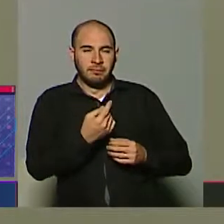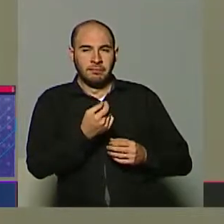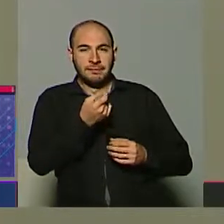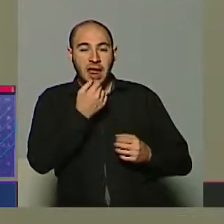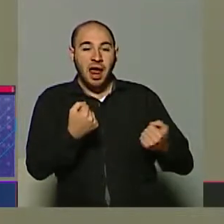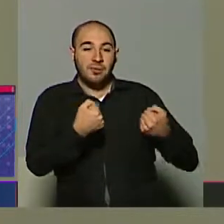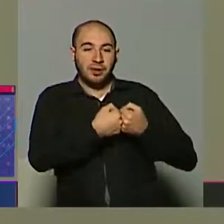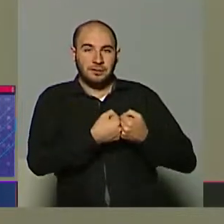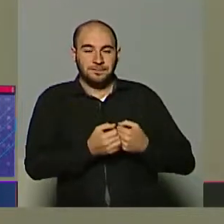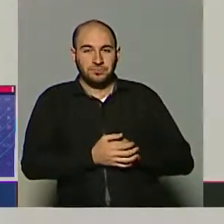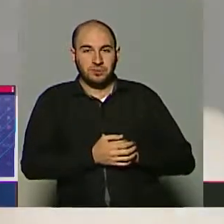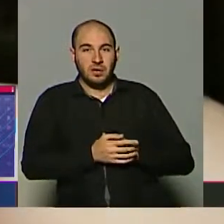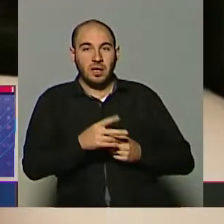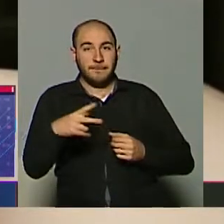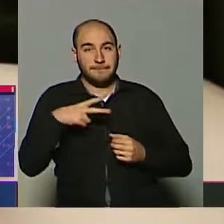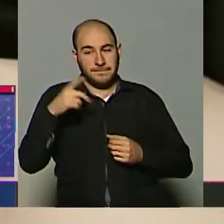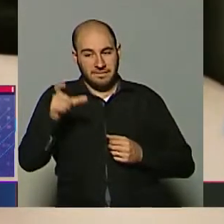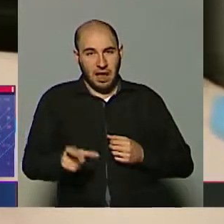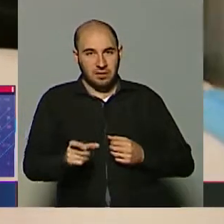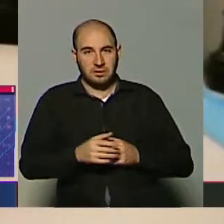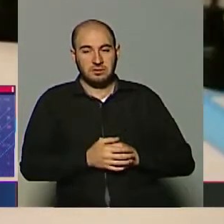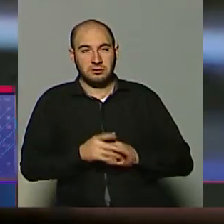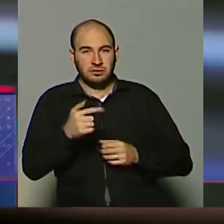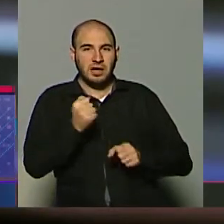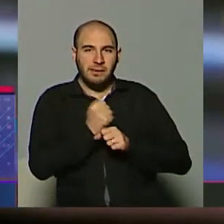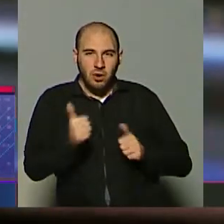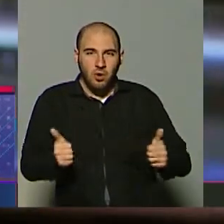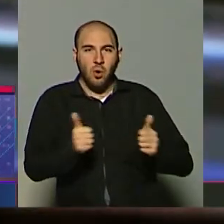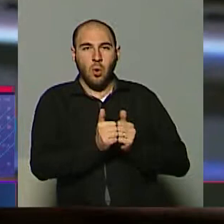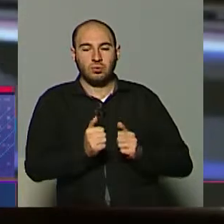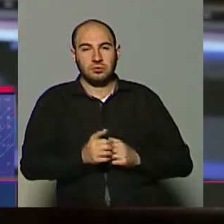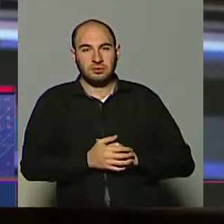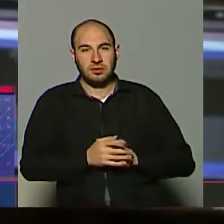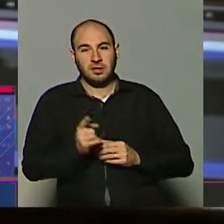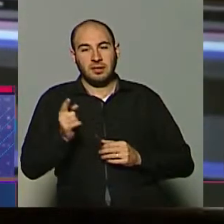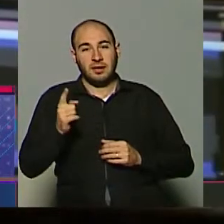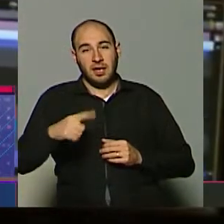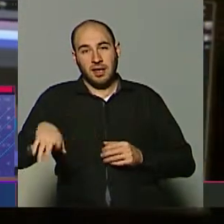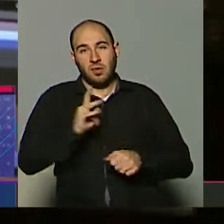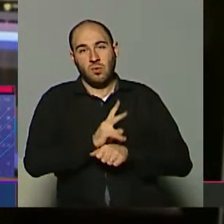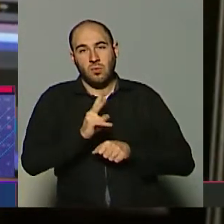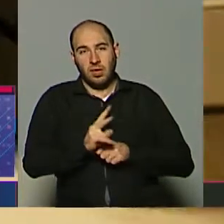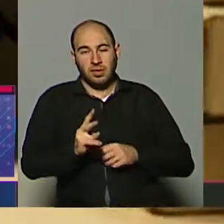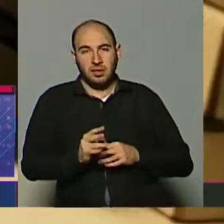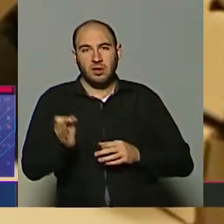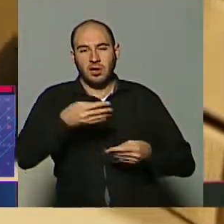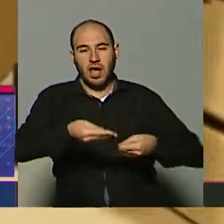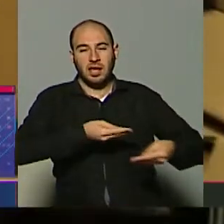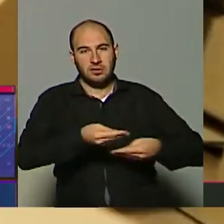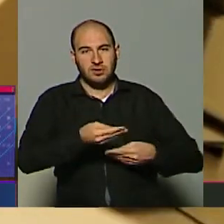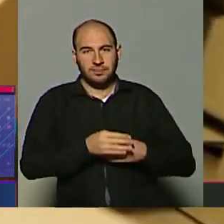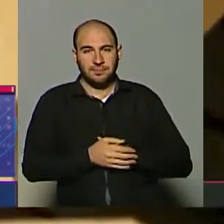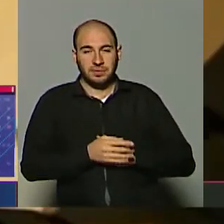un acuerdo con un particular y empezamos a trabajar conjuntamente con ellos en llevar adelante la protección y la gestión de